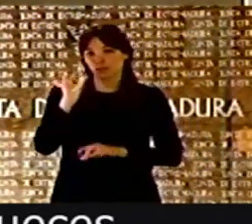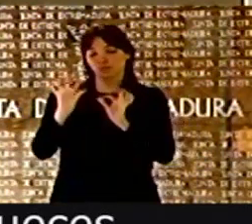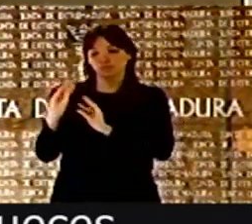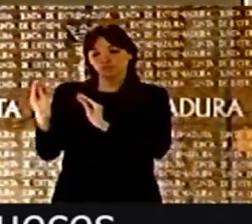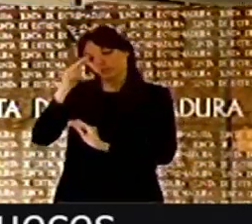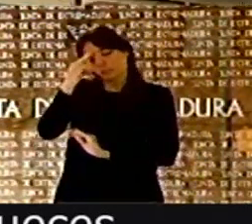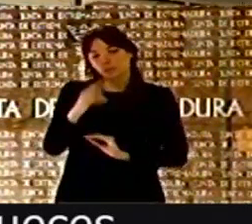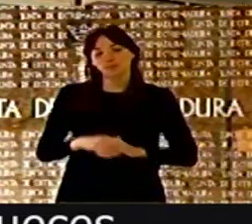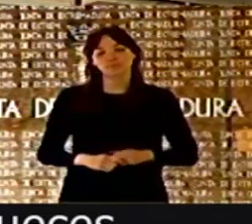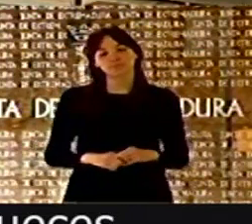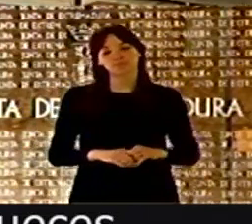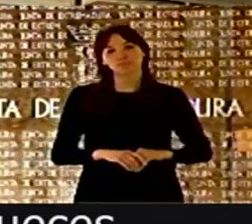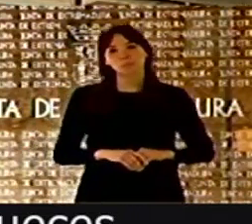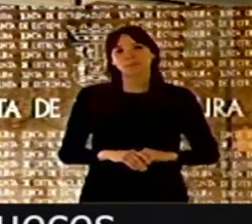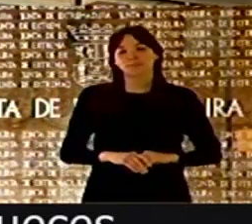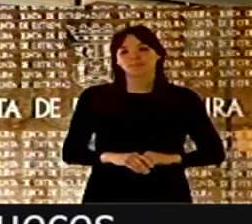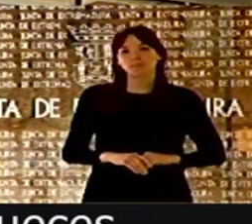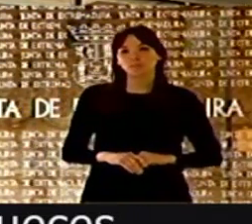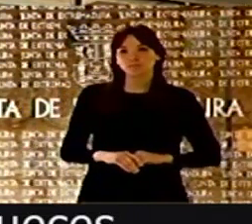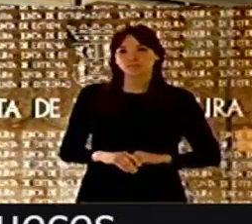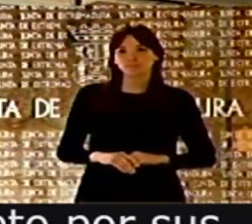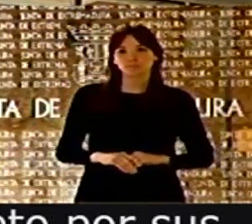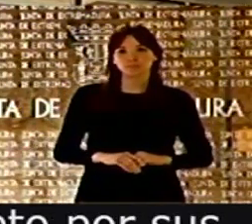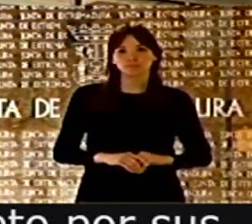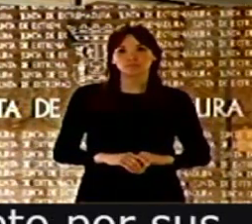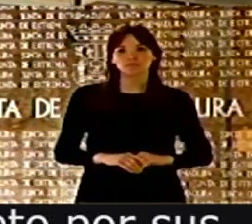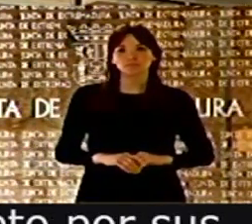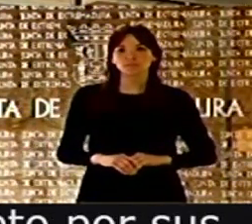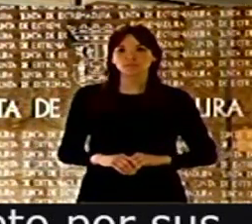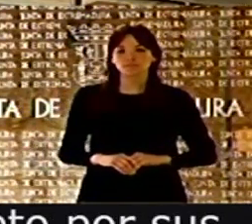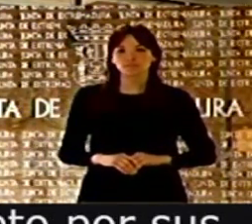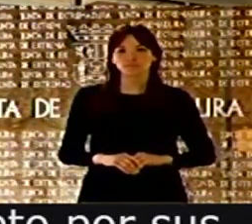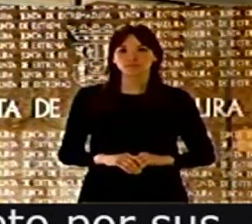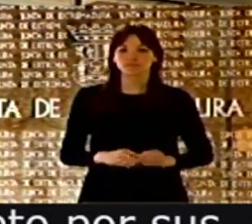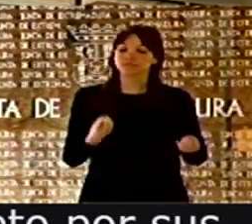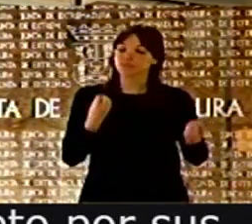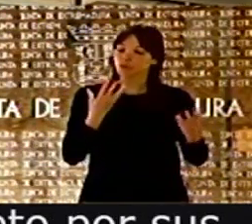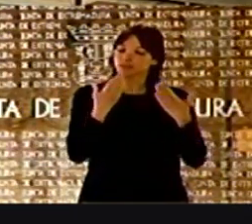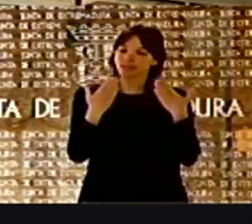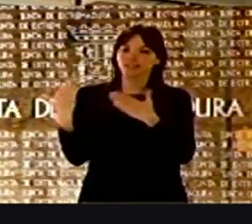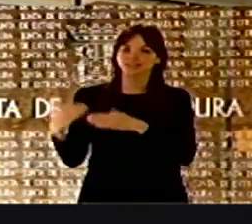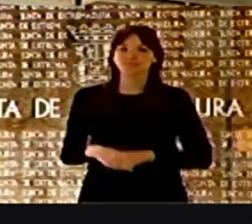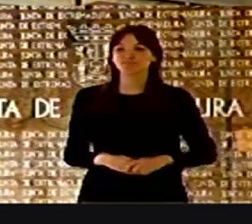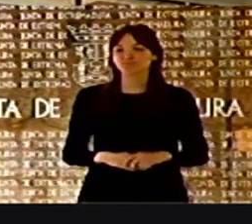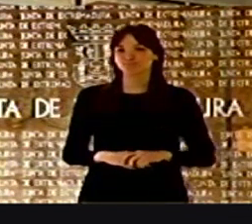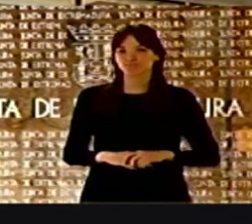Muy bien, muchas gracias.